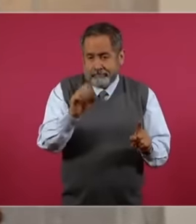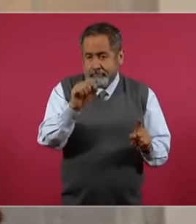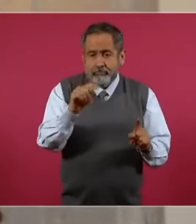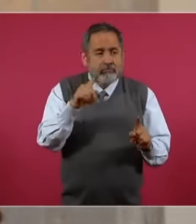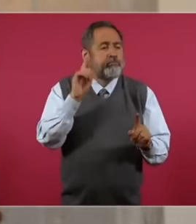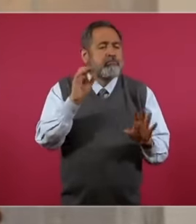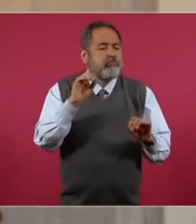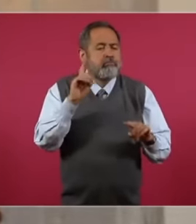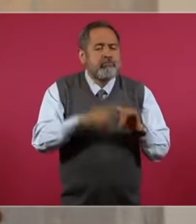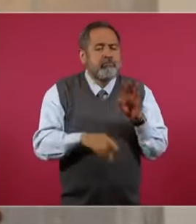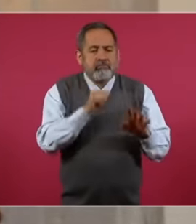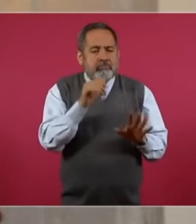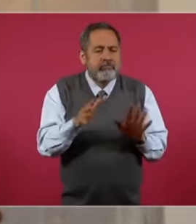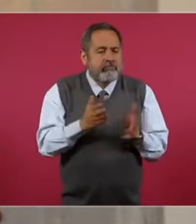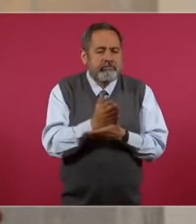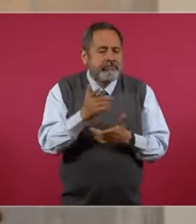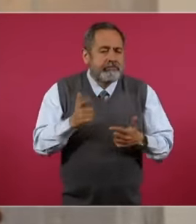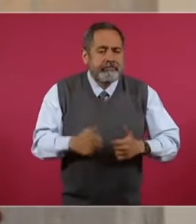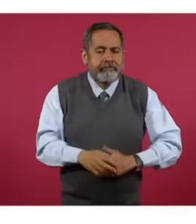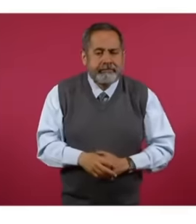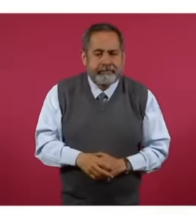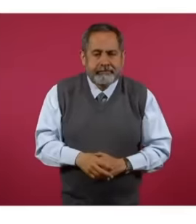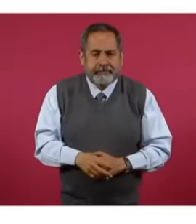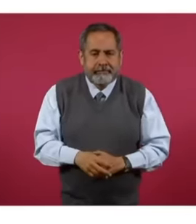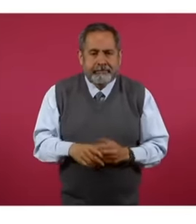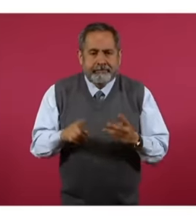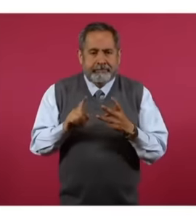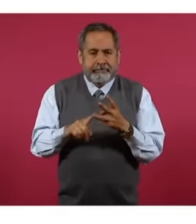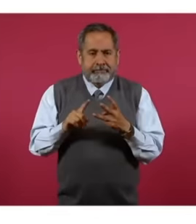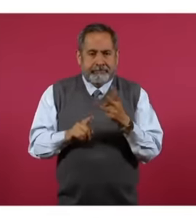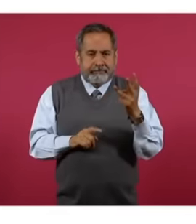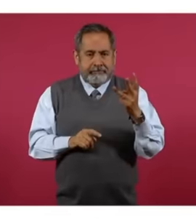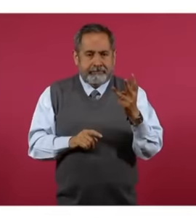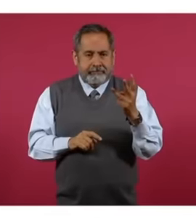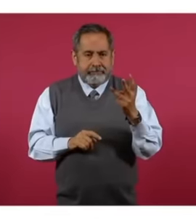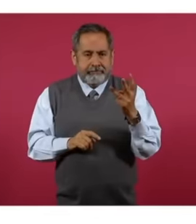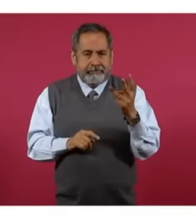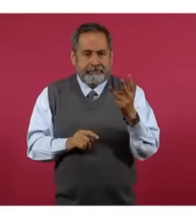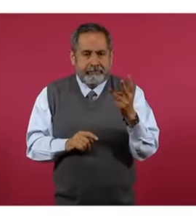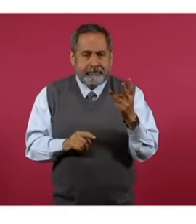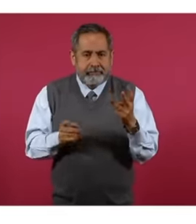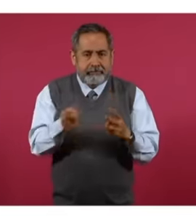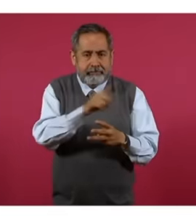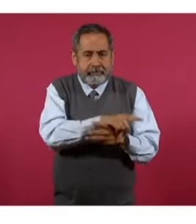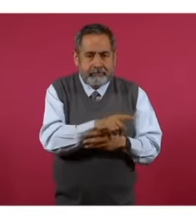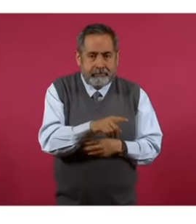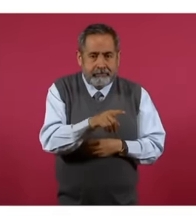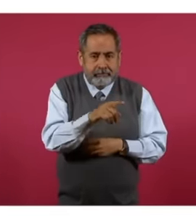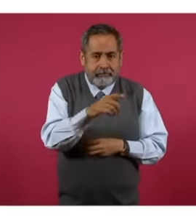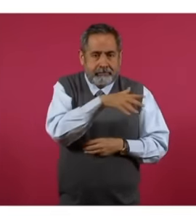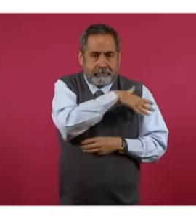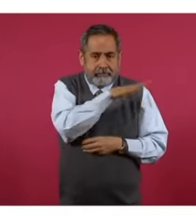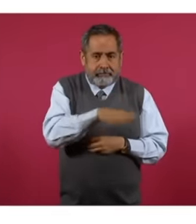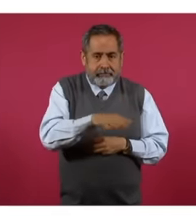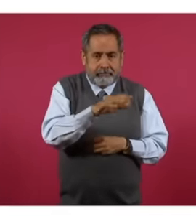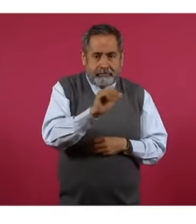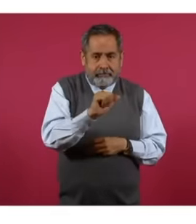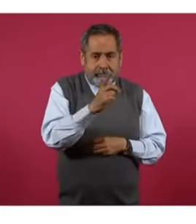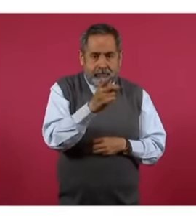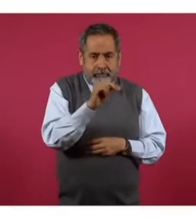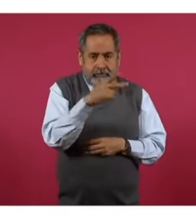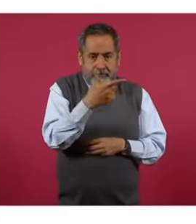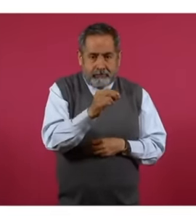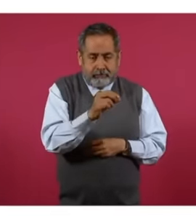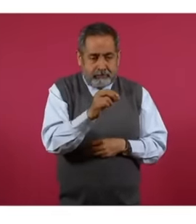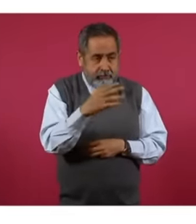impidió acceder a dicho puesto? Tres, ¿no sabía el general Audomaro Martínez de esos antecedentes cuando lo apoyó para el puesto de